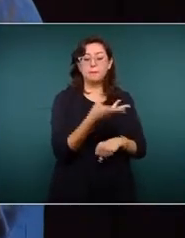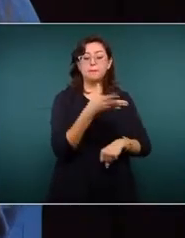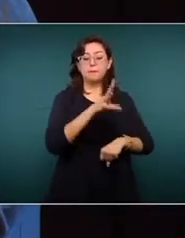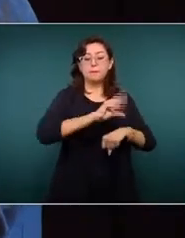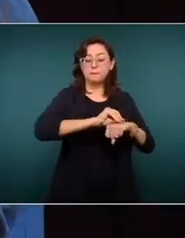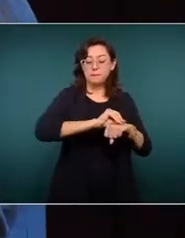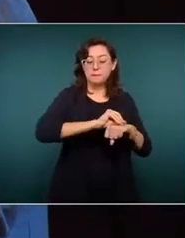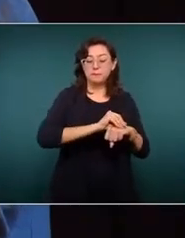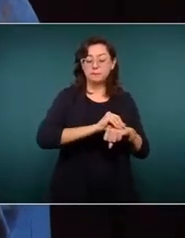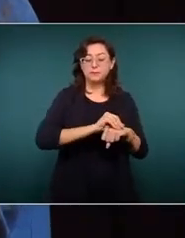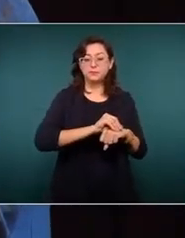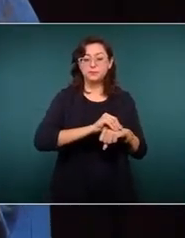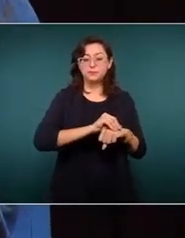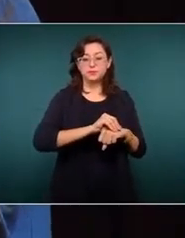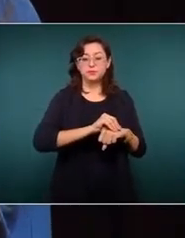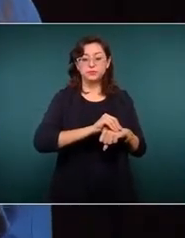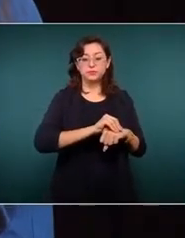empiece